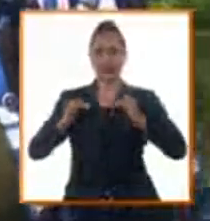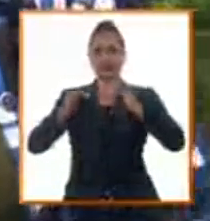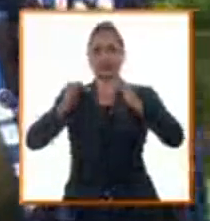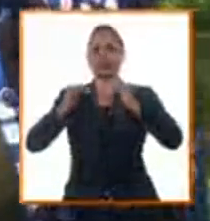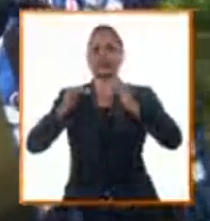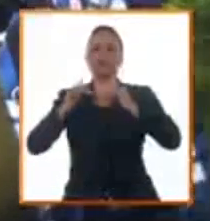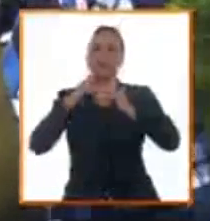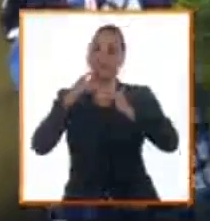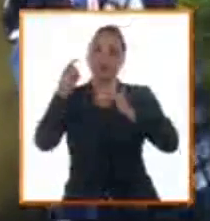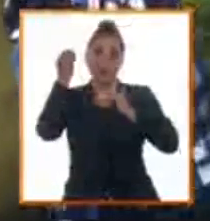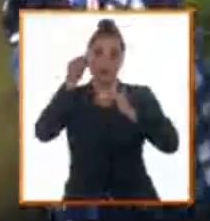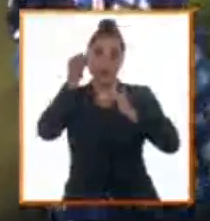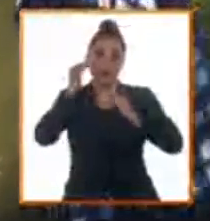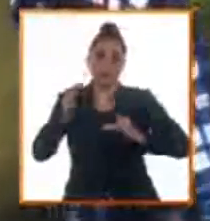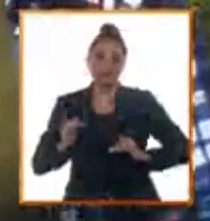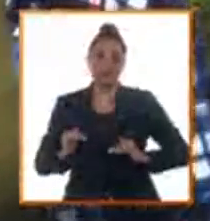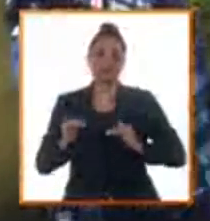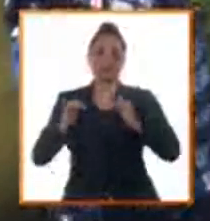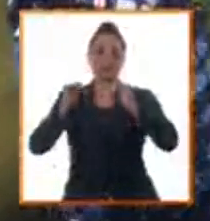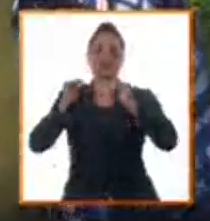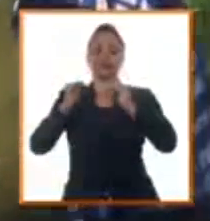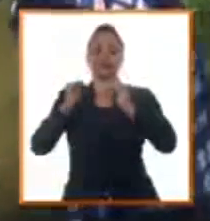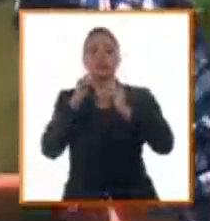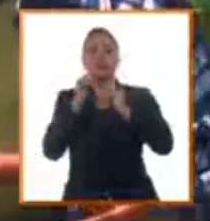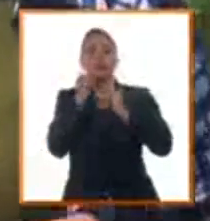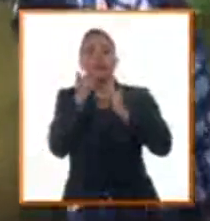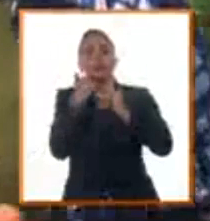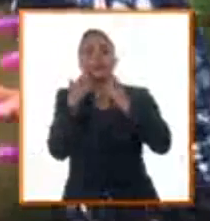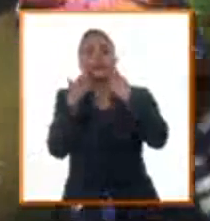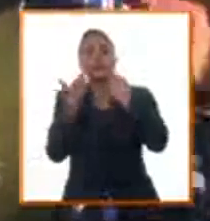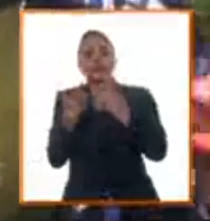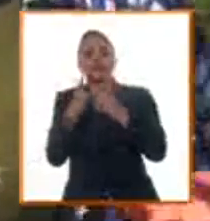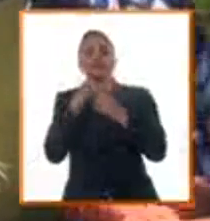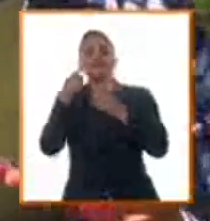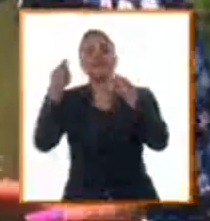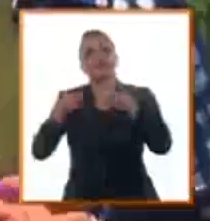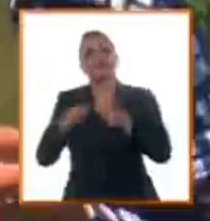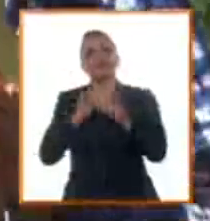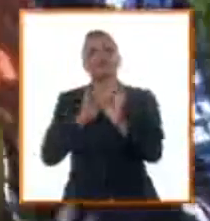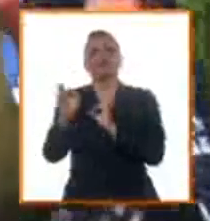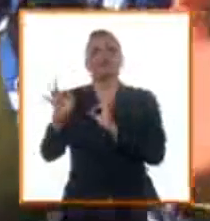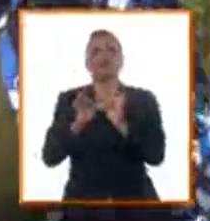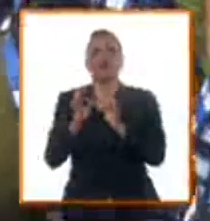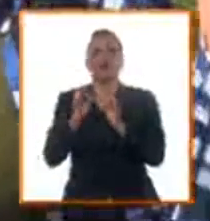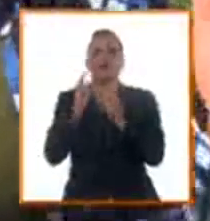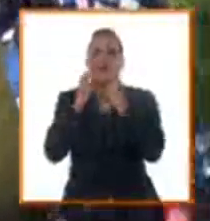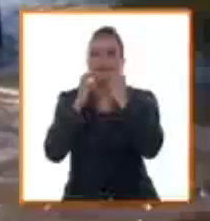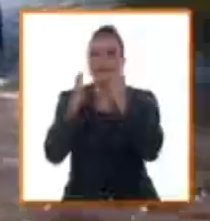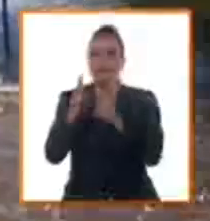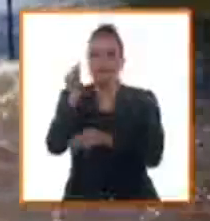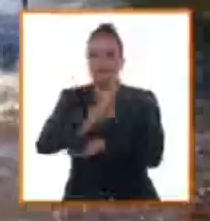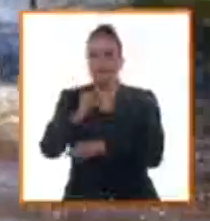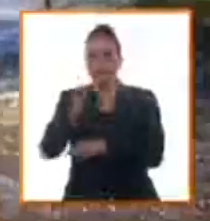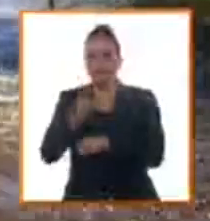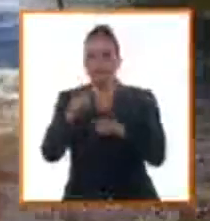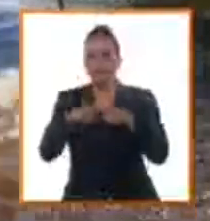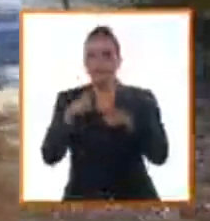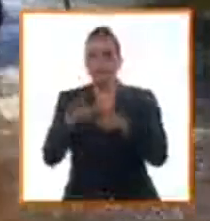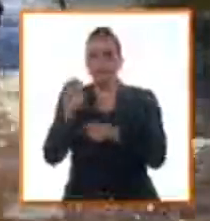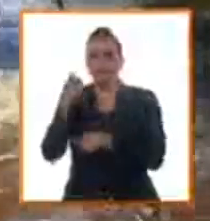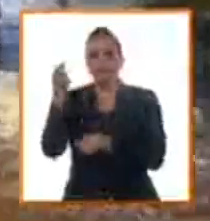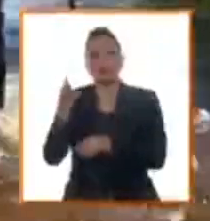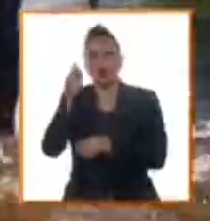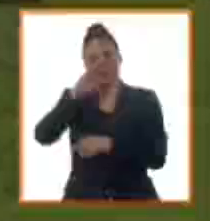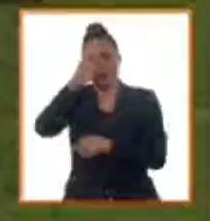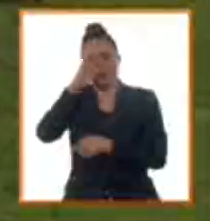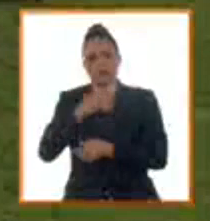seguir subiendo. Y por supuesto, lo más importante es estar protegiendo las vidas humanas y bueno, los recursos de la economía. La actuación